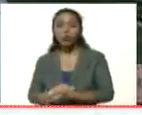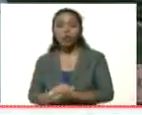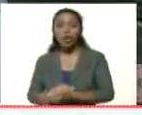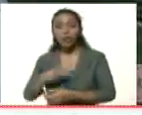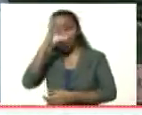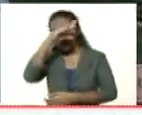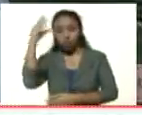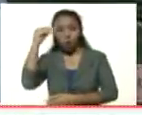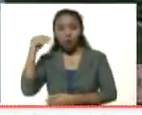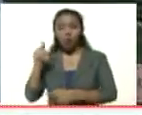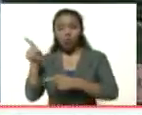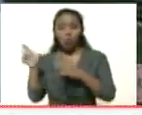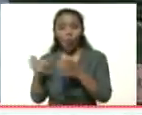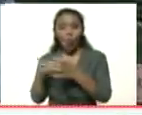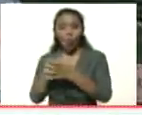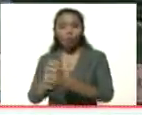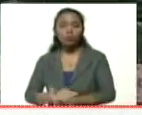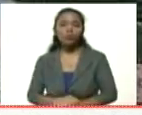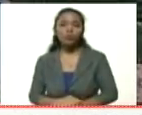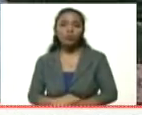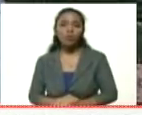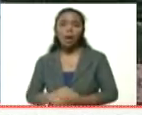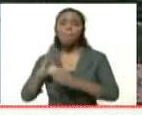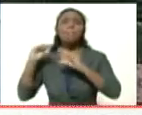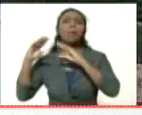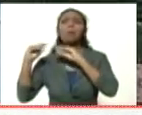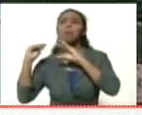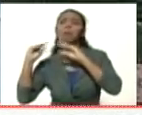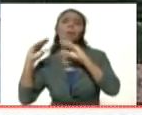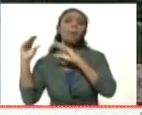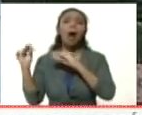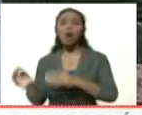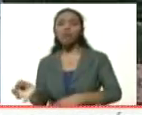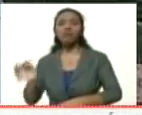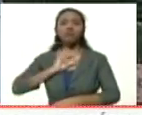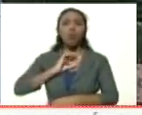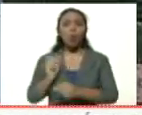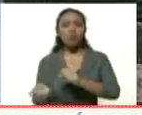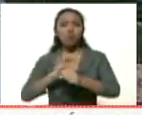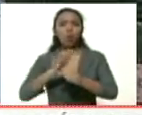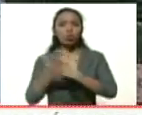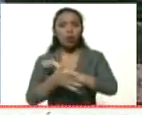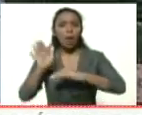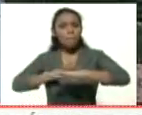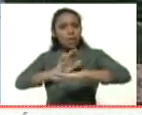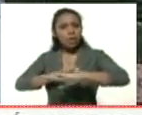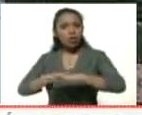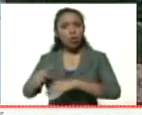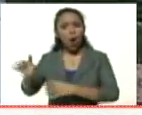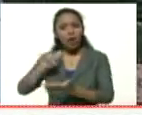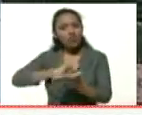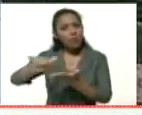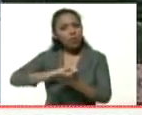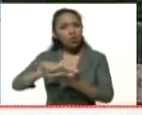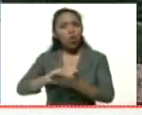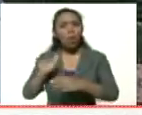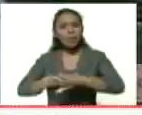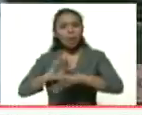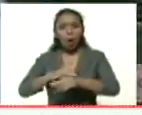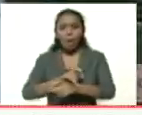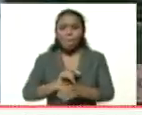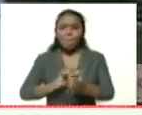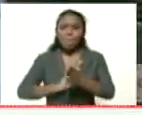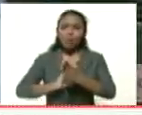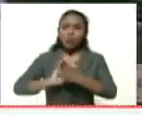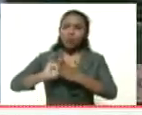Donald Trump y de su equipo, estaban hablando de la infección por COVID-19, de lo que está pasando en Nueva York, del crecimiento